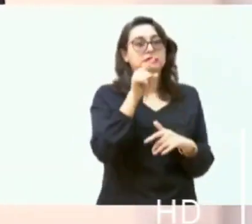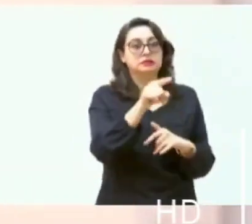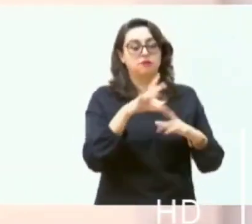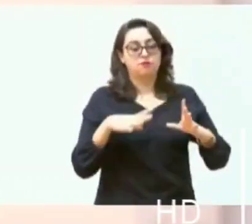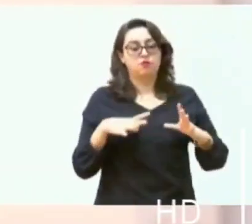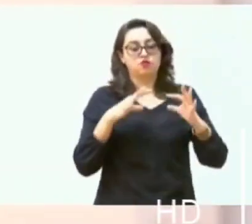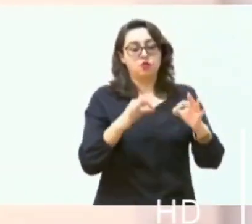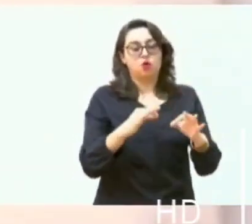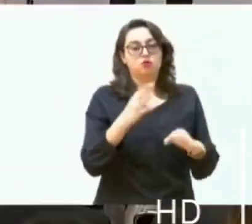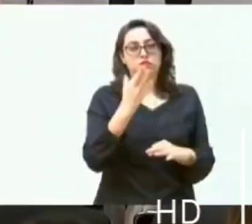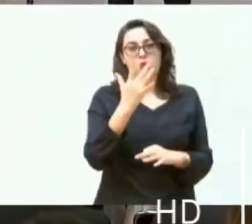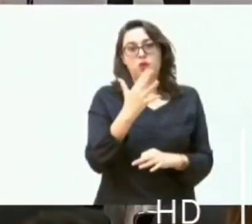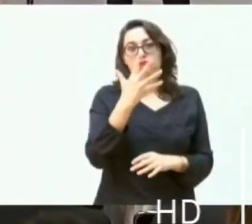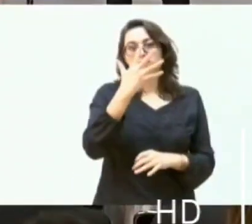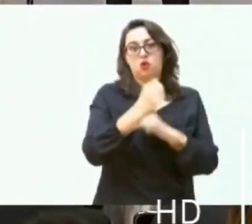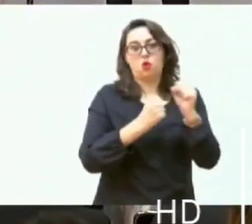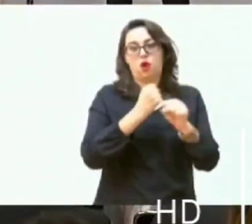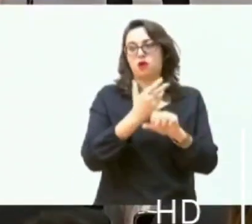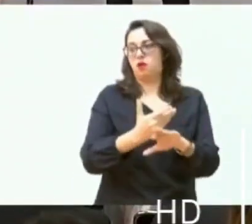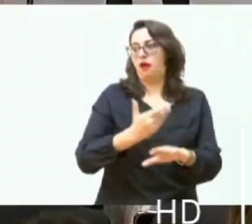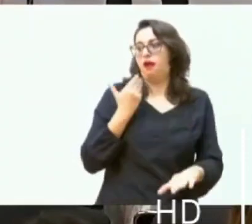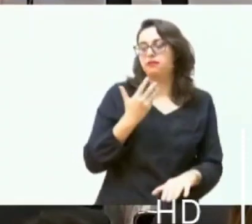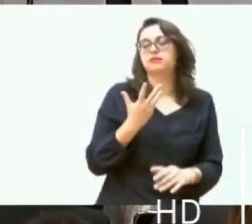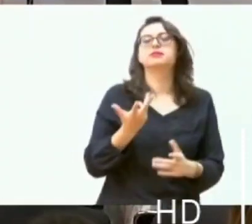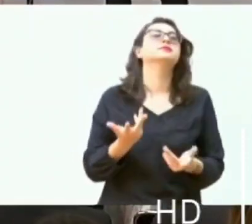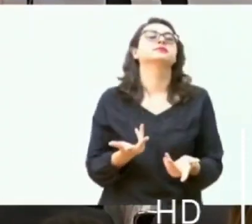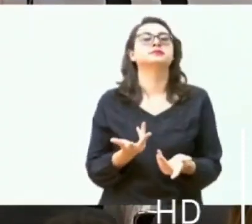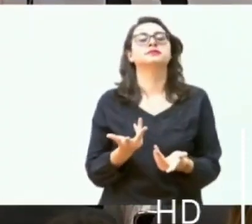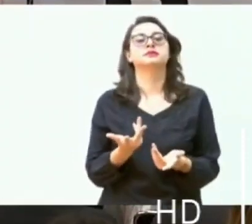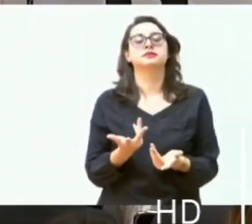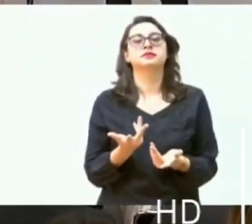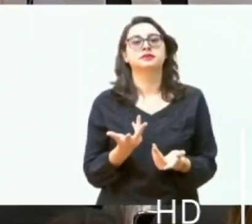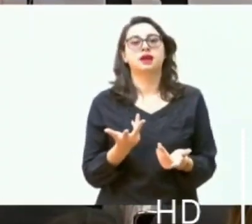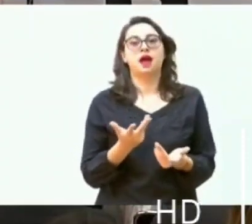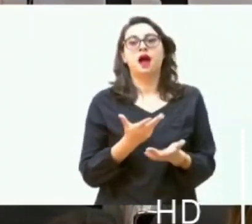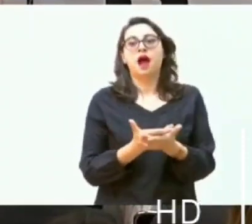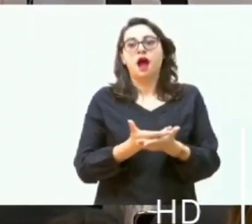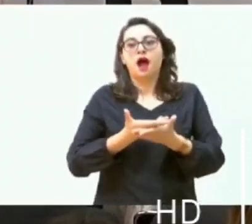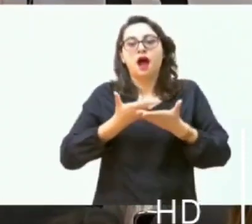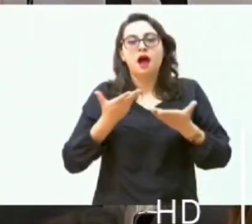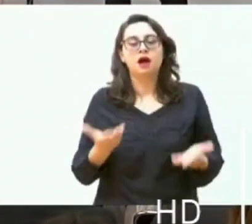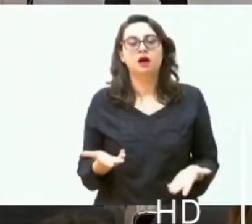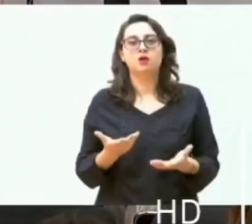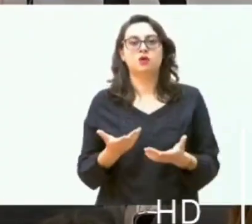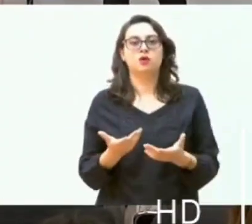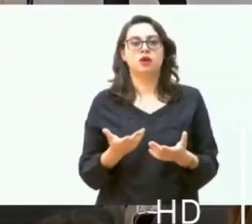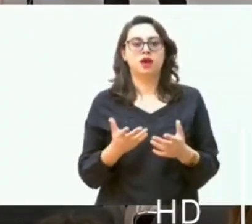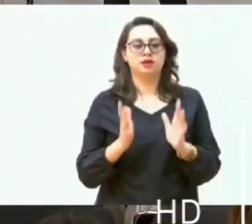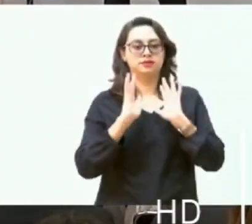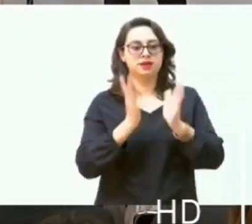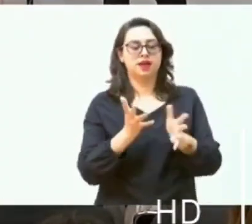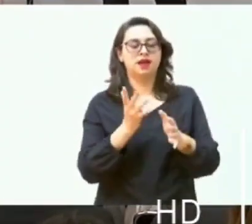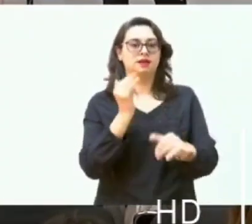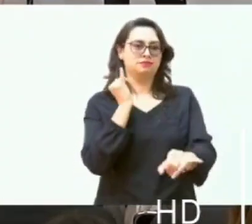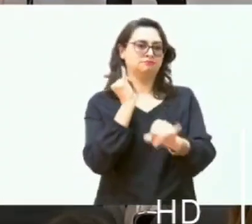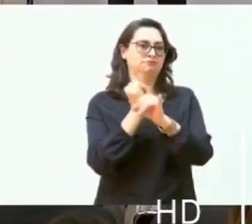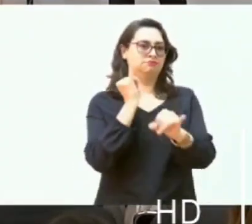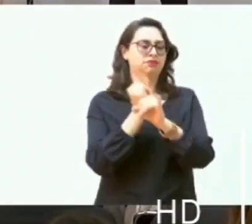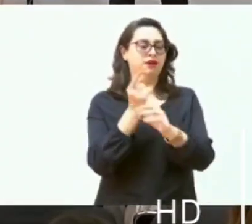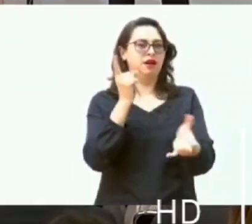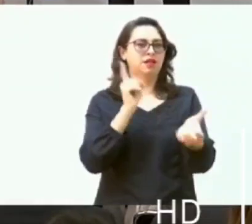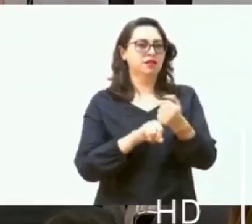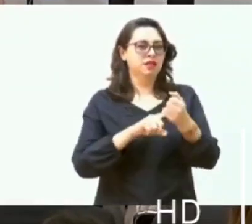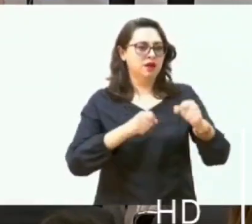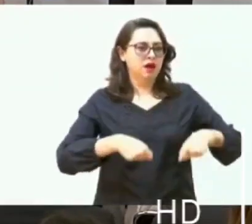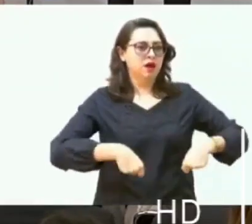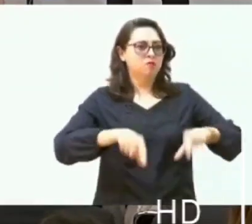55 años de existencia. Ahora se creó un acervo histórico digital,